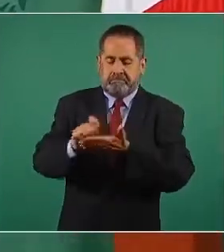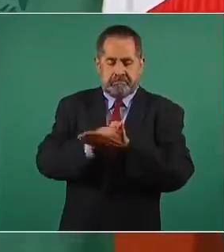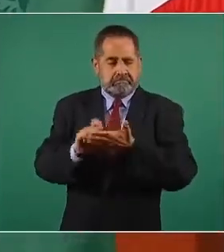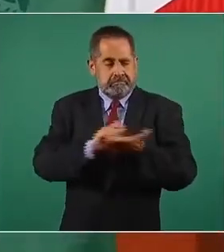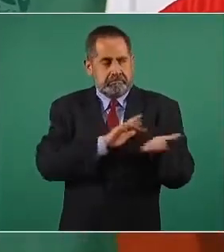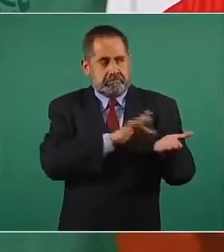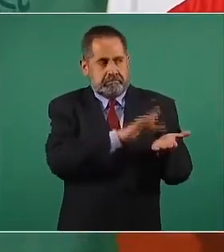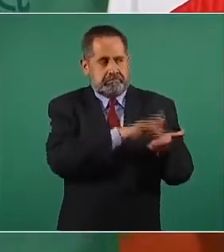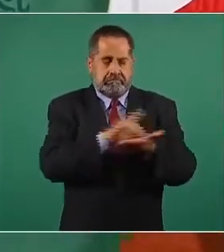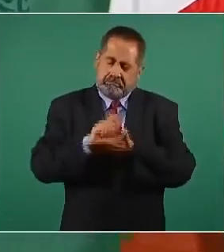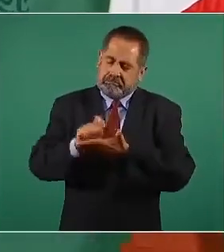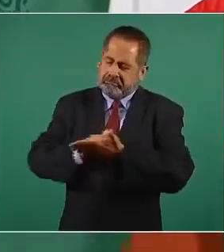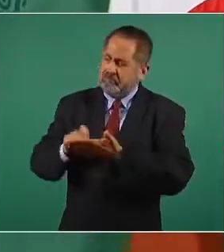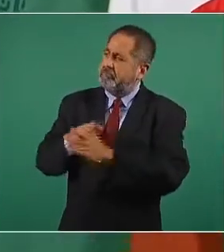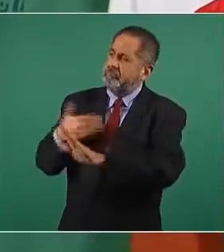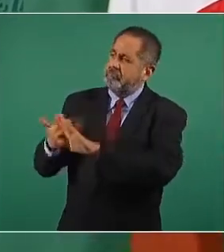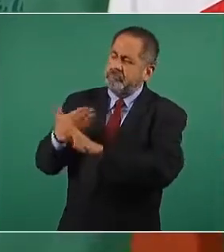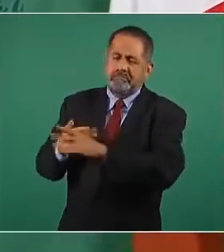Ese es un periodismo